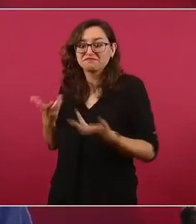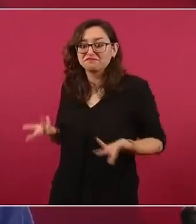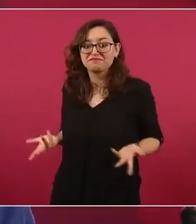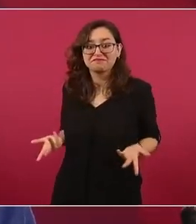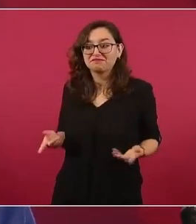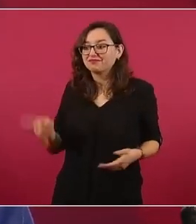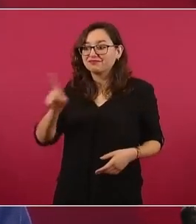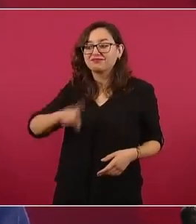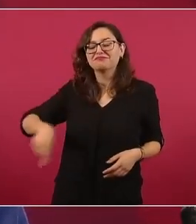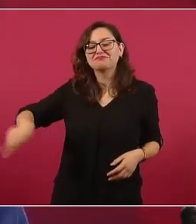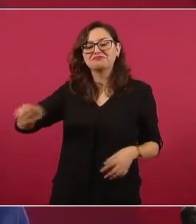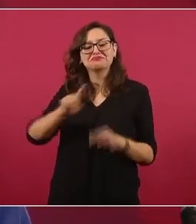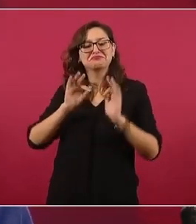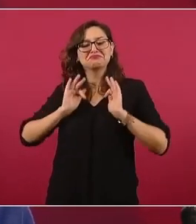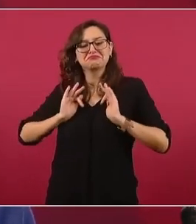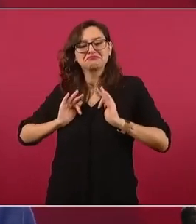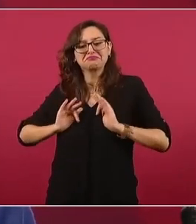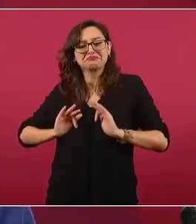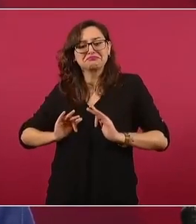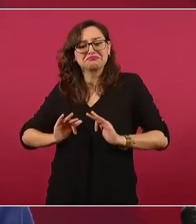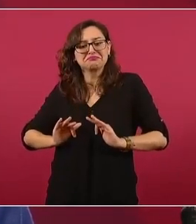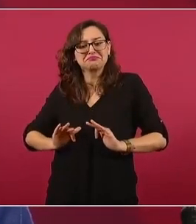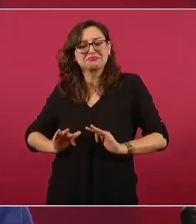Hay esperanza.